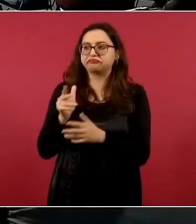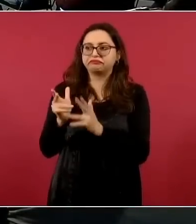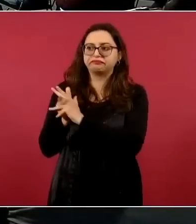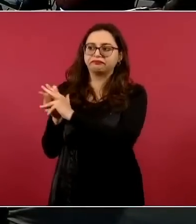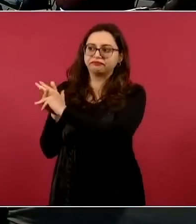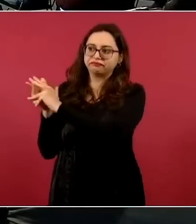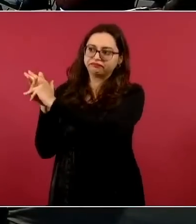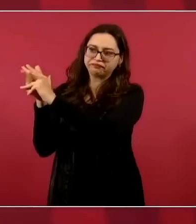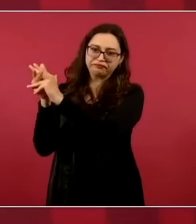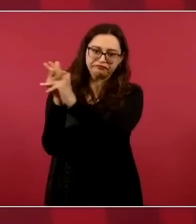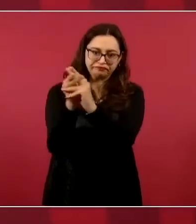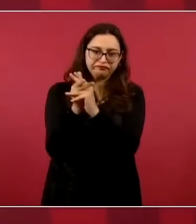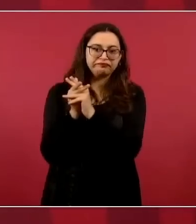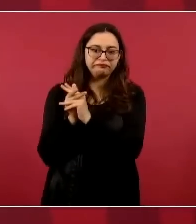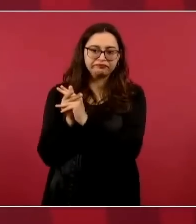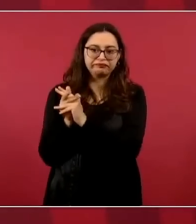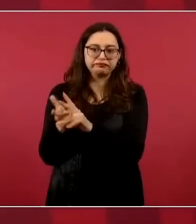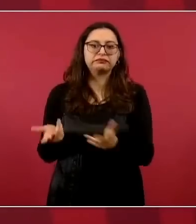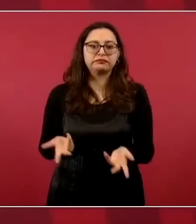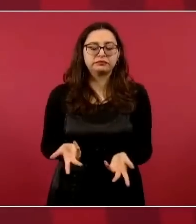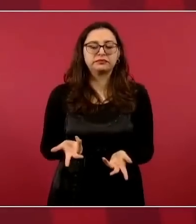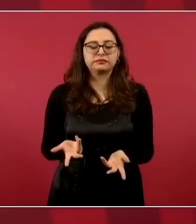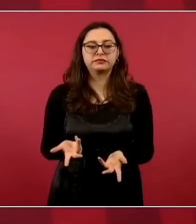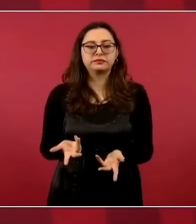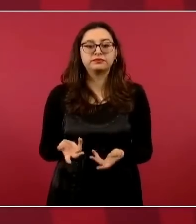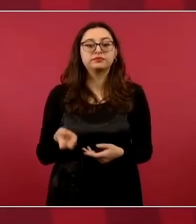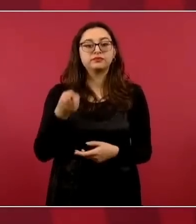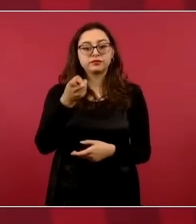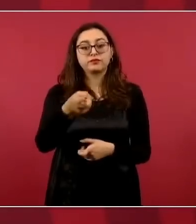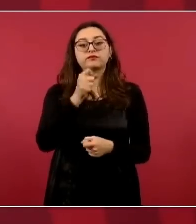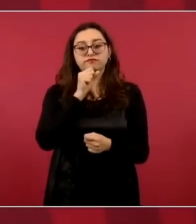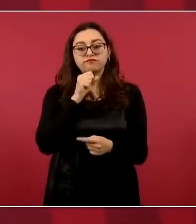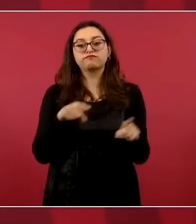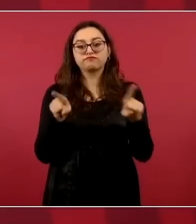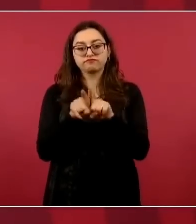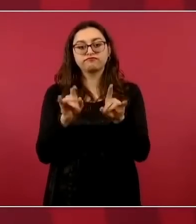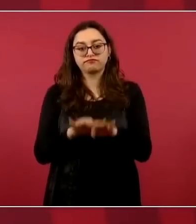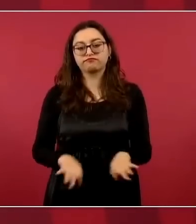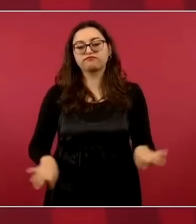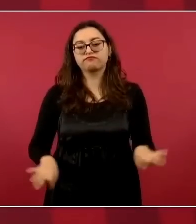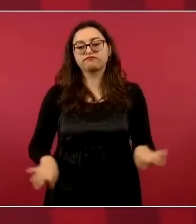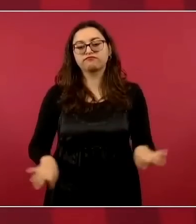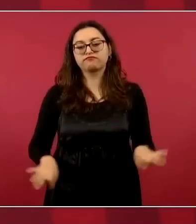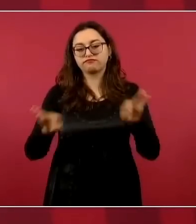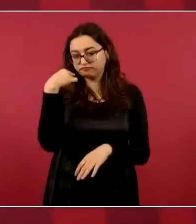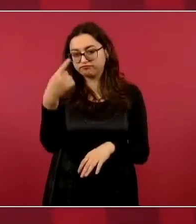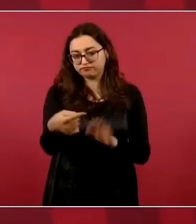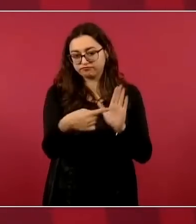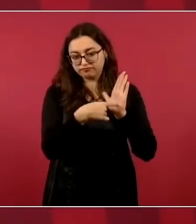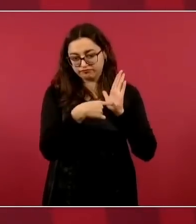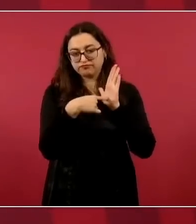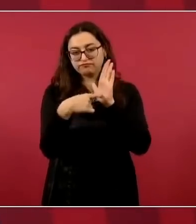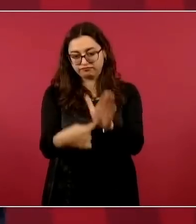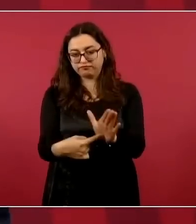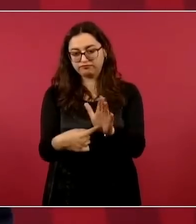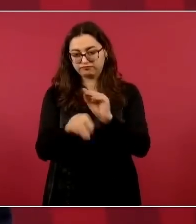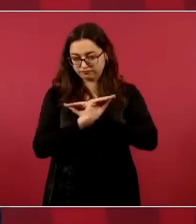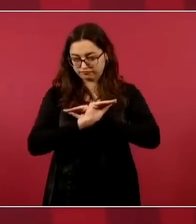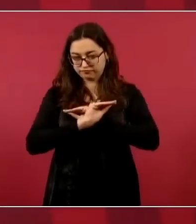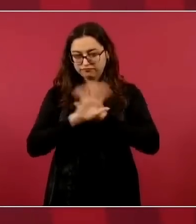porque también eso es muy importante, nunca lo van